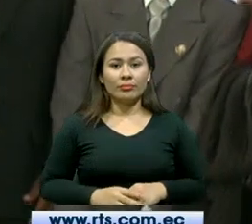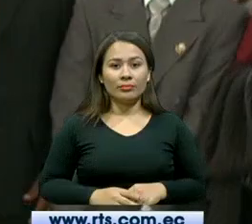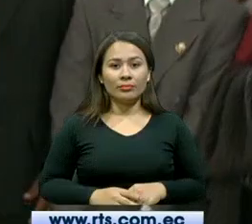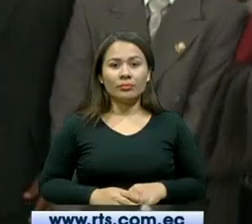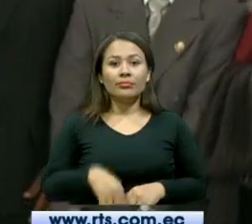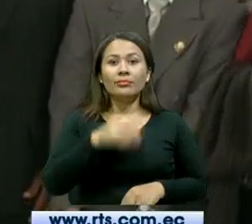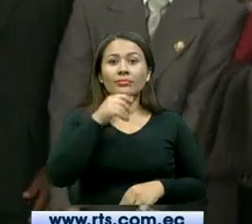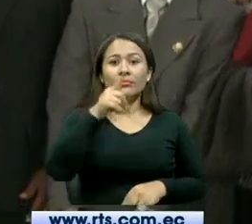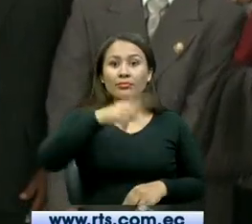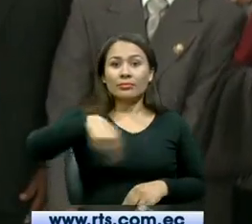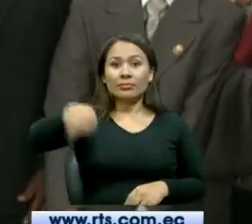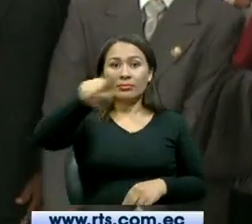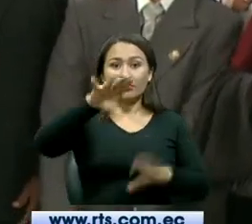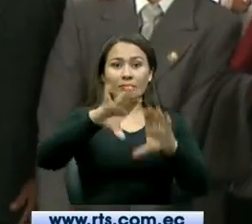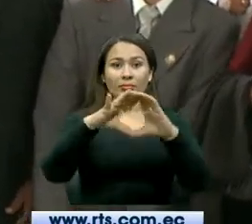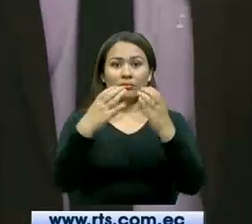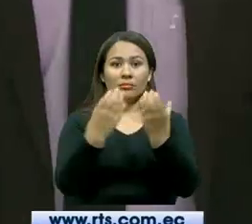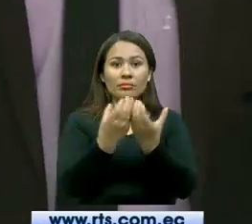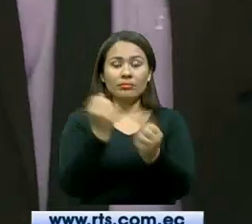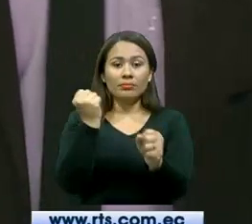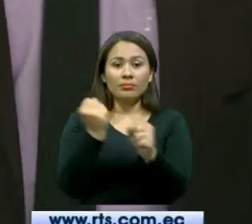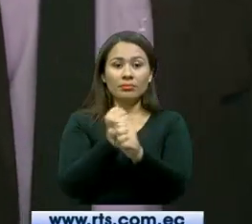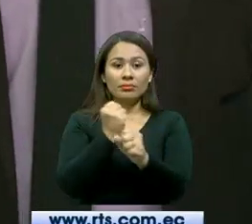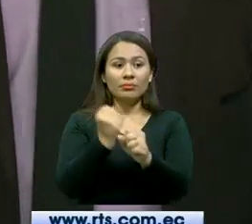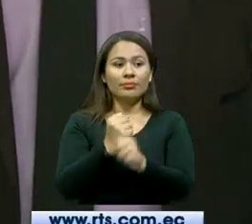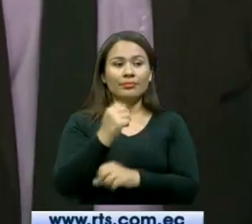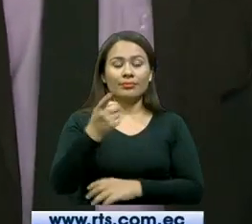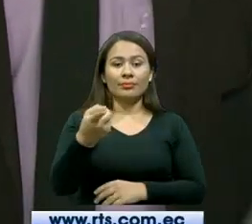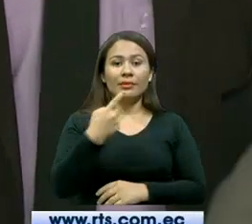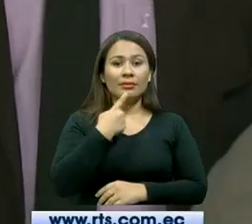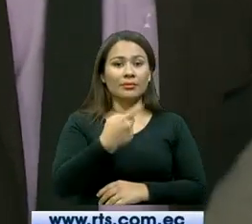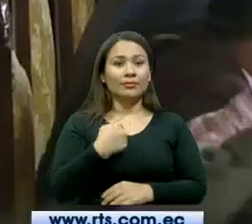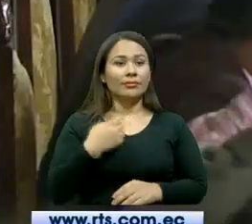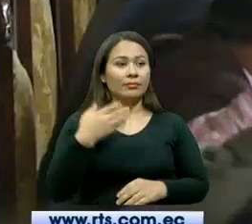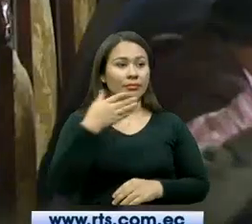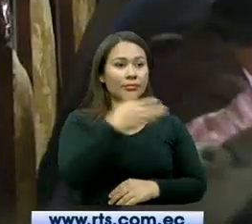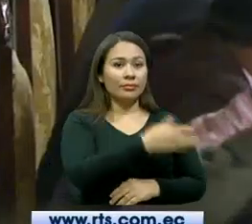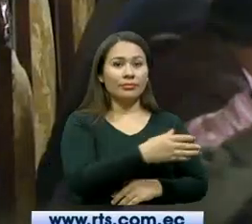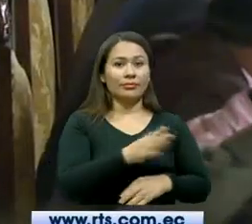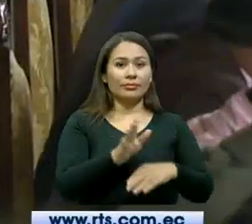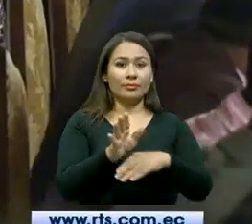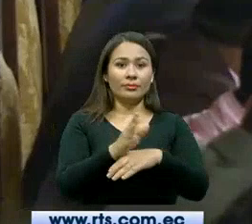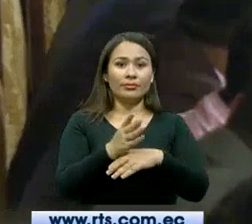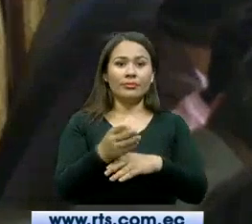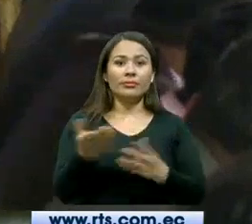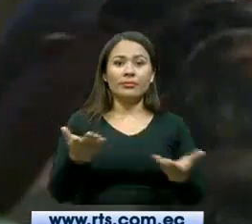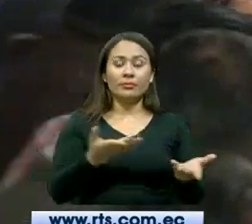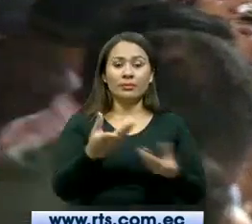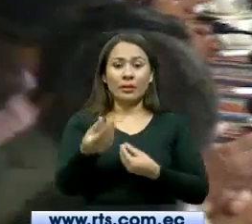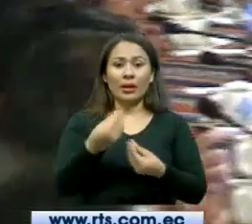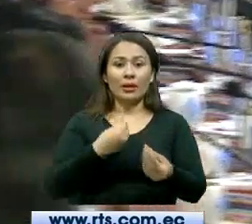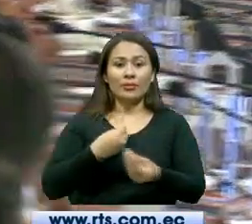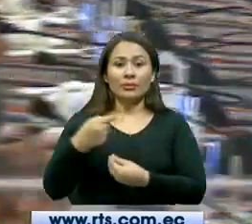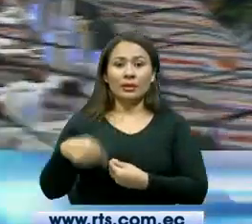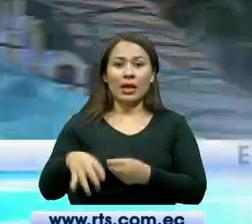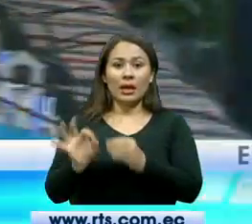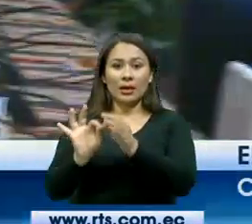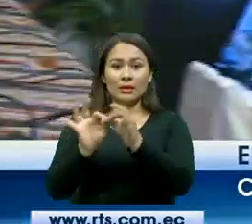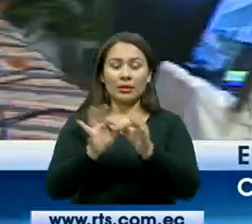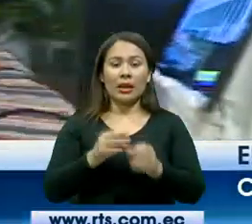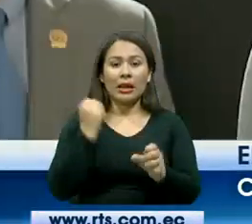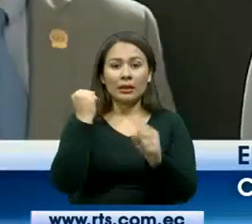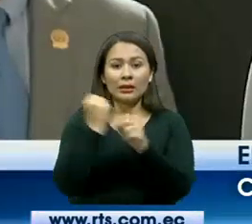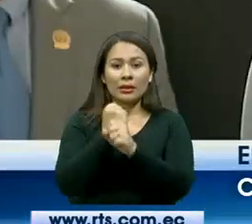Quienes integran la Central Unitaria de Trabajadores, CUT, llegaron al Palacio de Gobierno con la expectativa de que se efectúen reformas al Código del